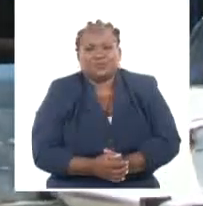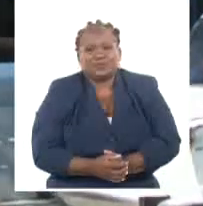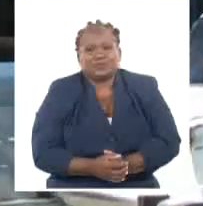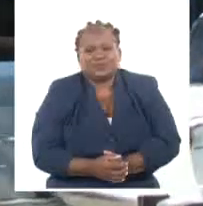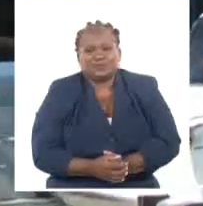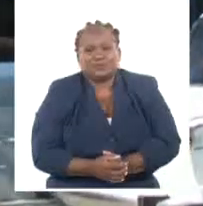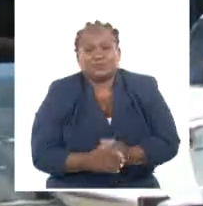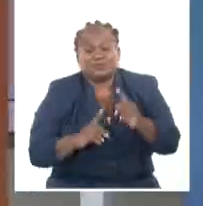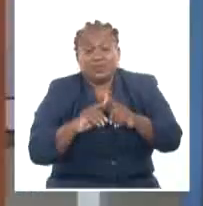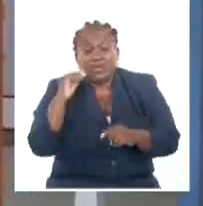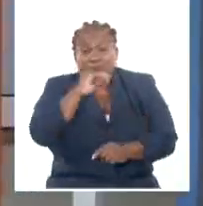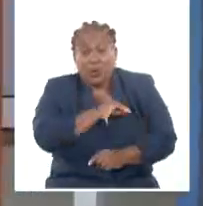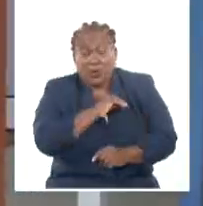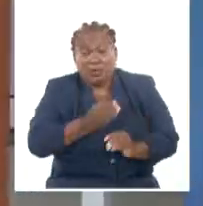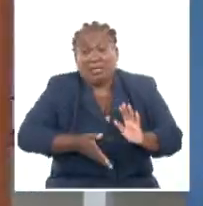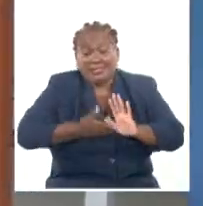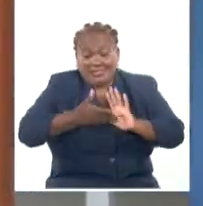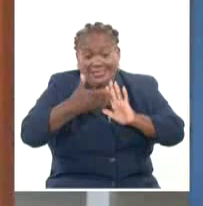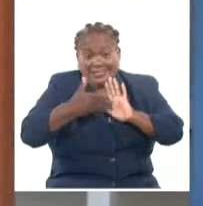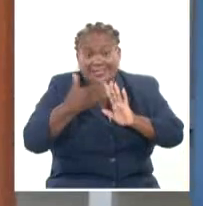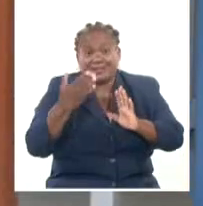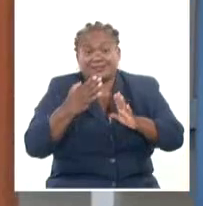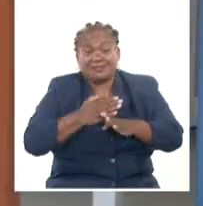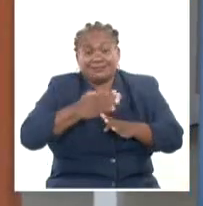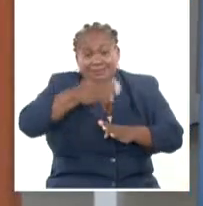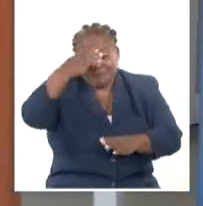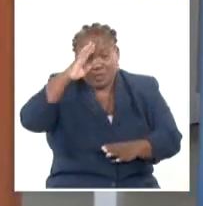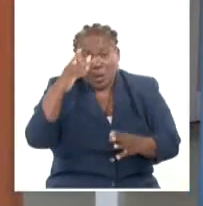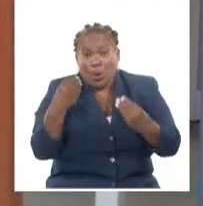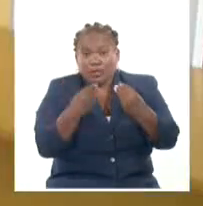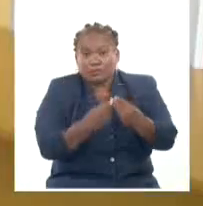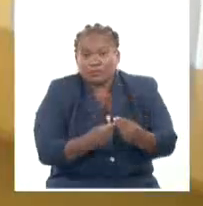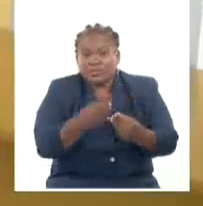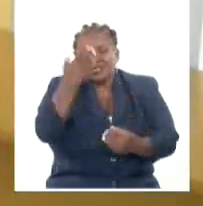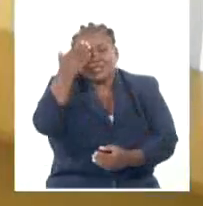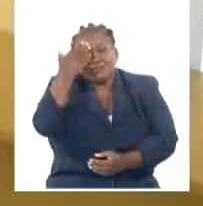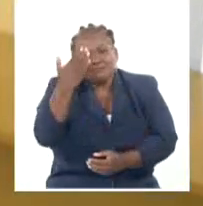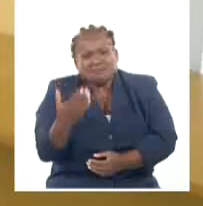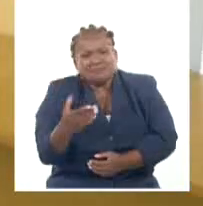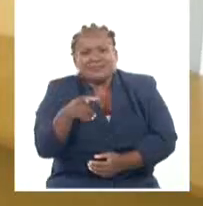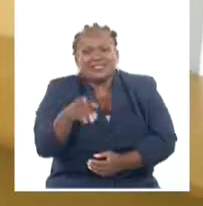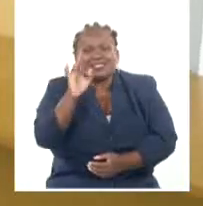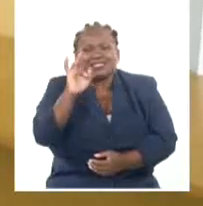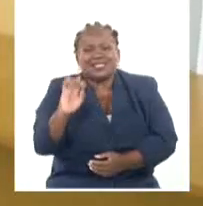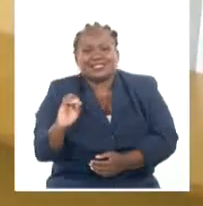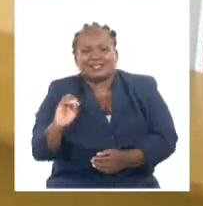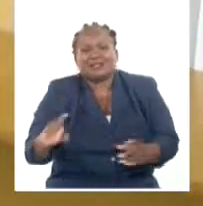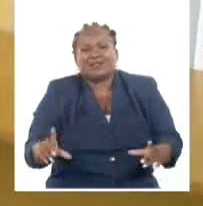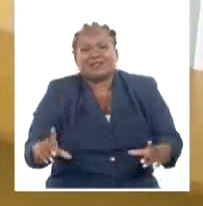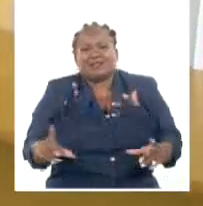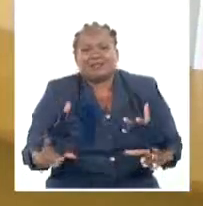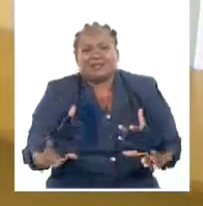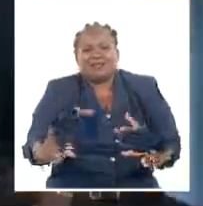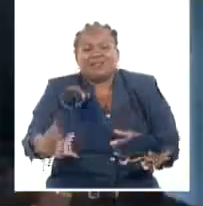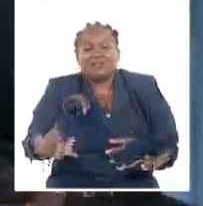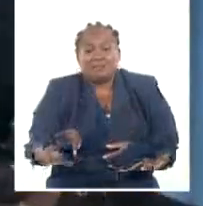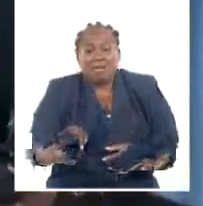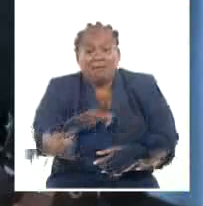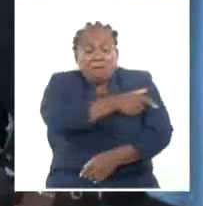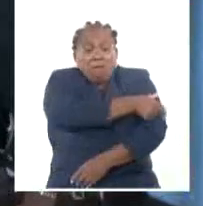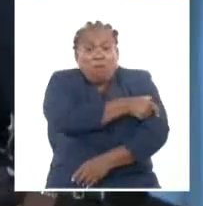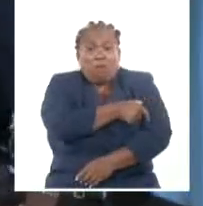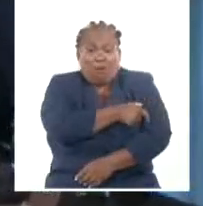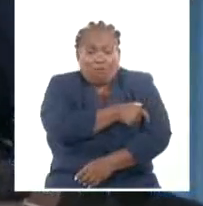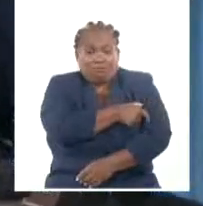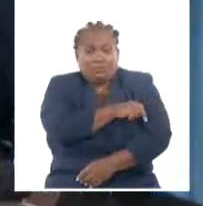La tecnología y construcción en Santiago de Cuba se unen para saludar con logros el 70 aniversario de la gesta de década. Así